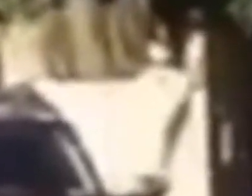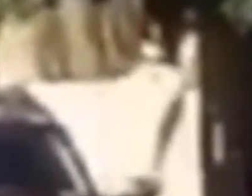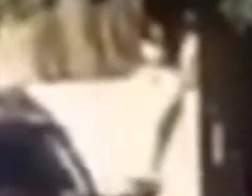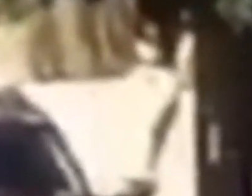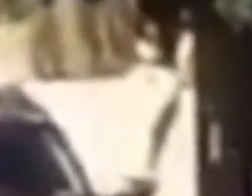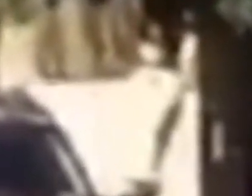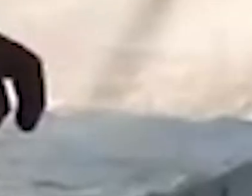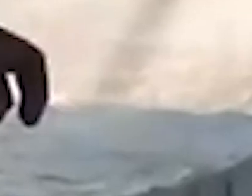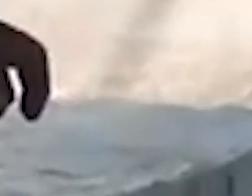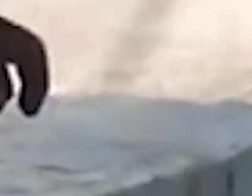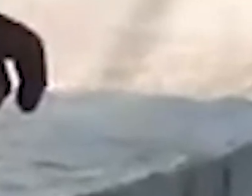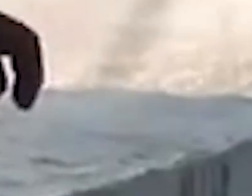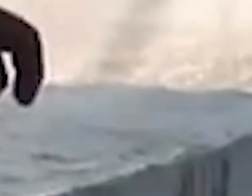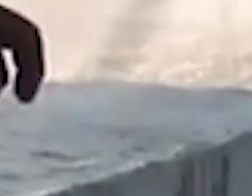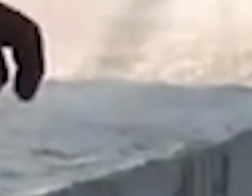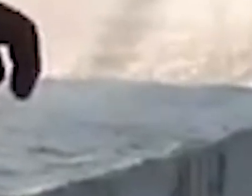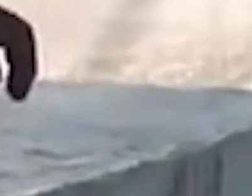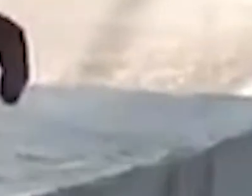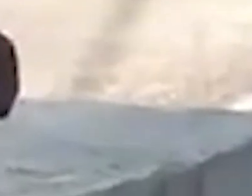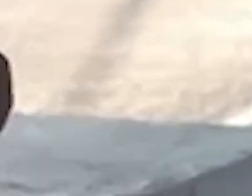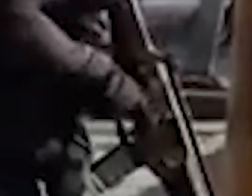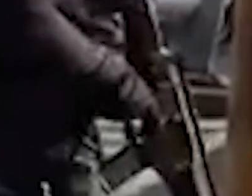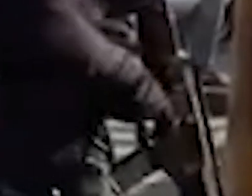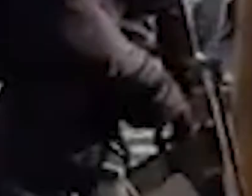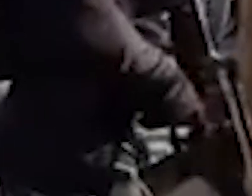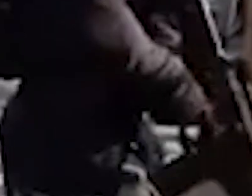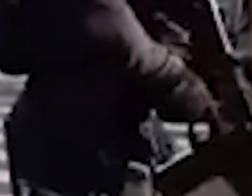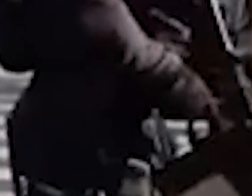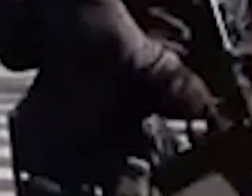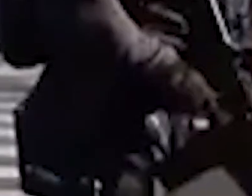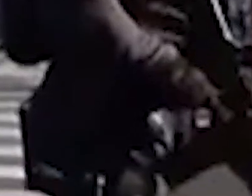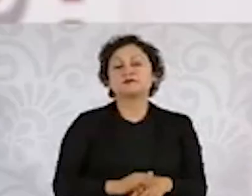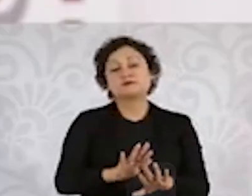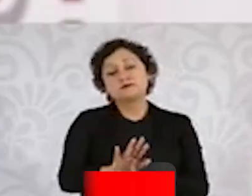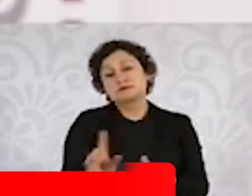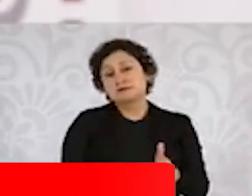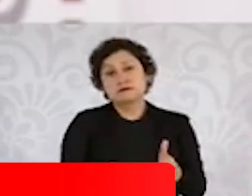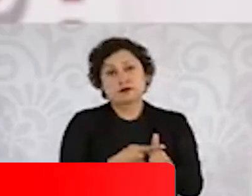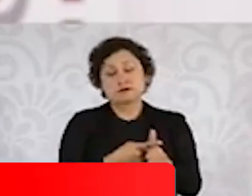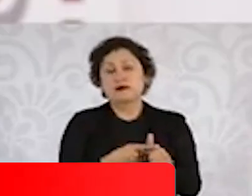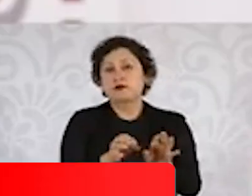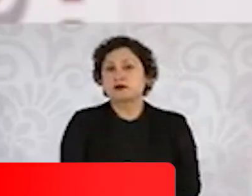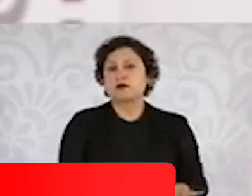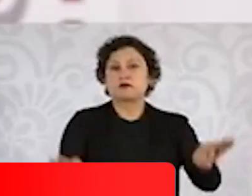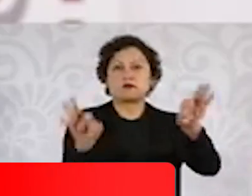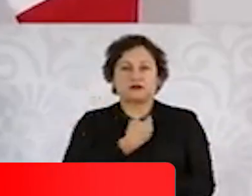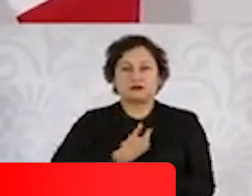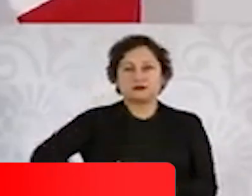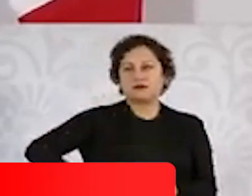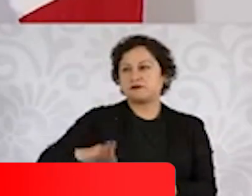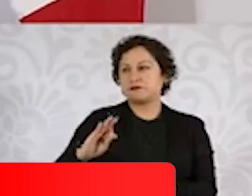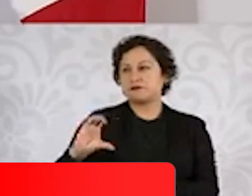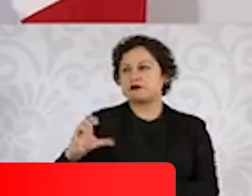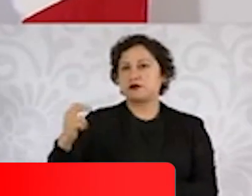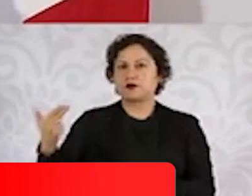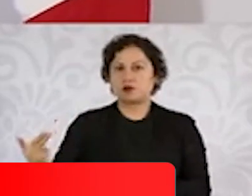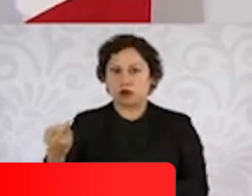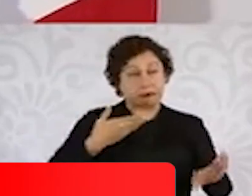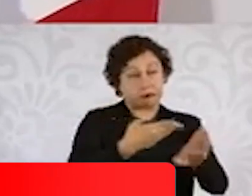Fuerzas Armadas, las autoridades civiles y los estados. No va a regresar la guerra contra el narco. No